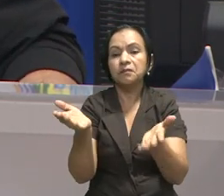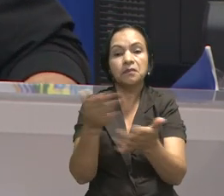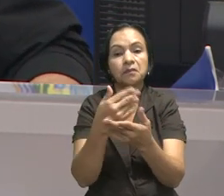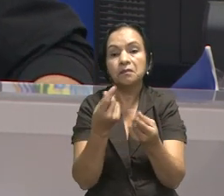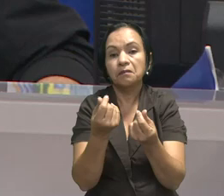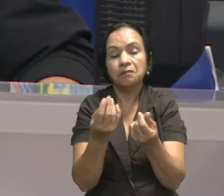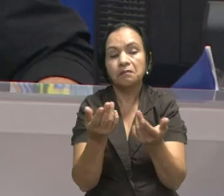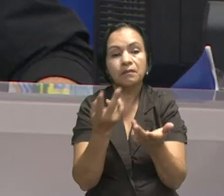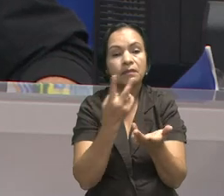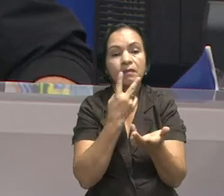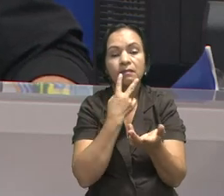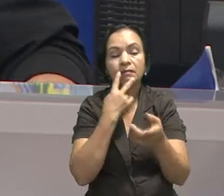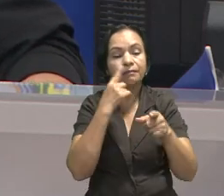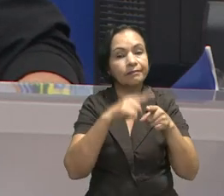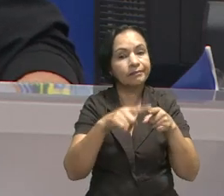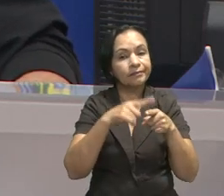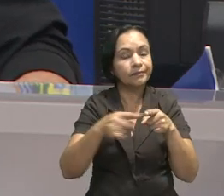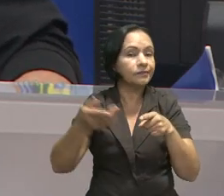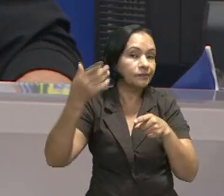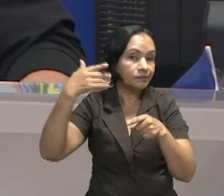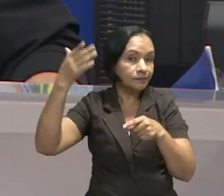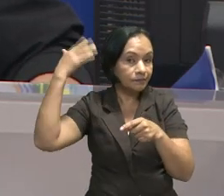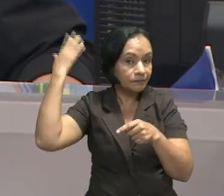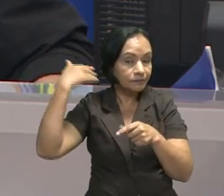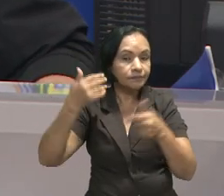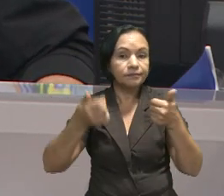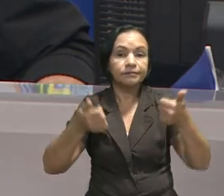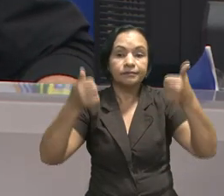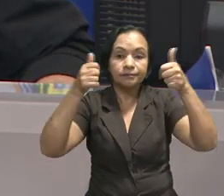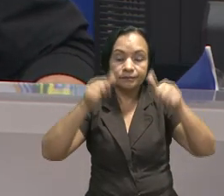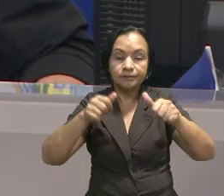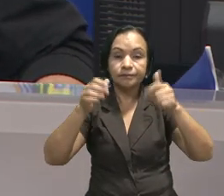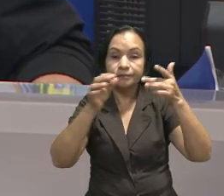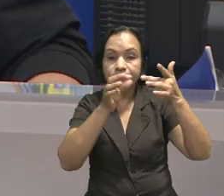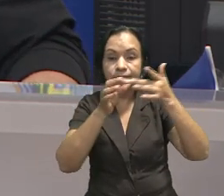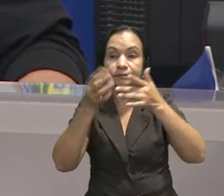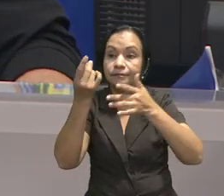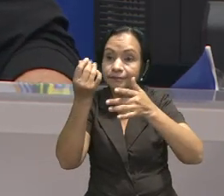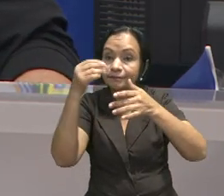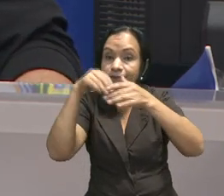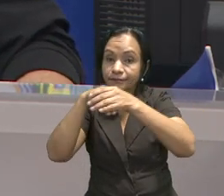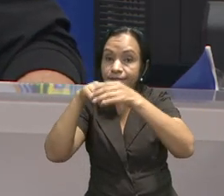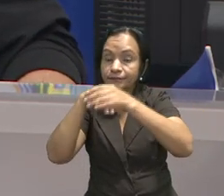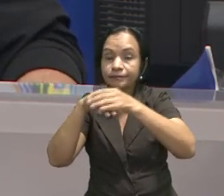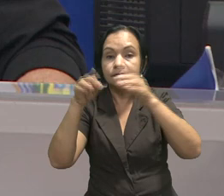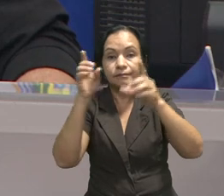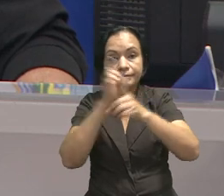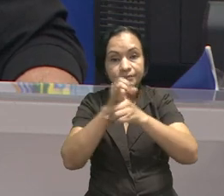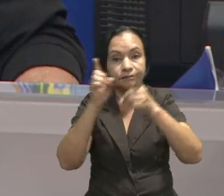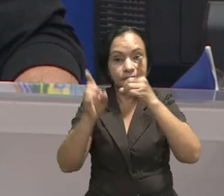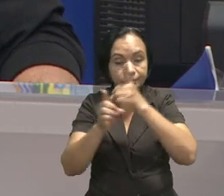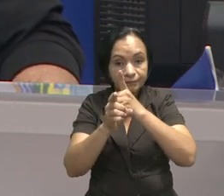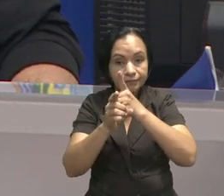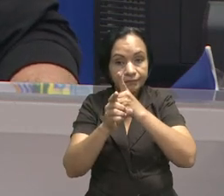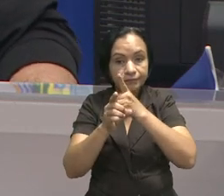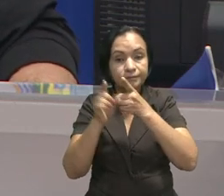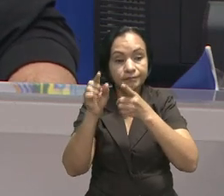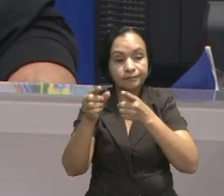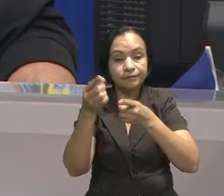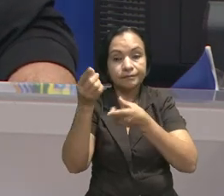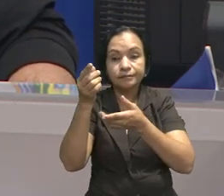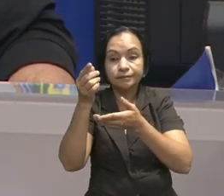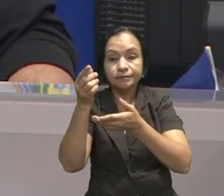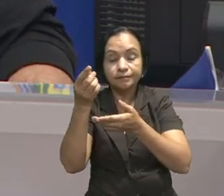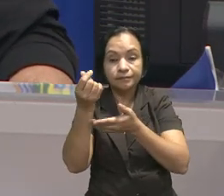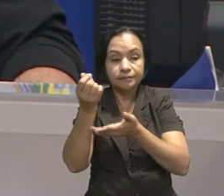y no se pagaban las pensiones. Entonces se estableció un fondo especial que garantiza esa